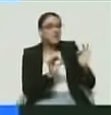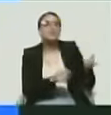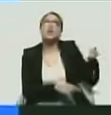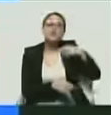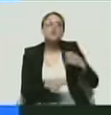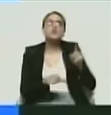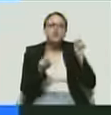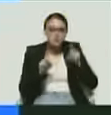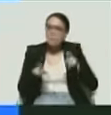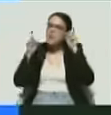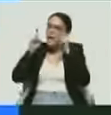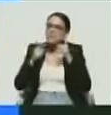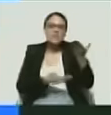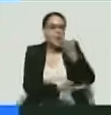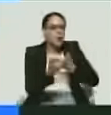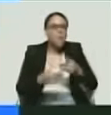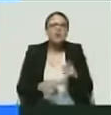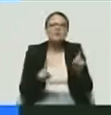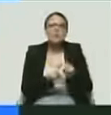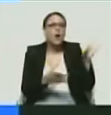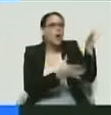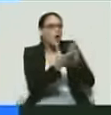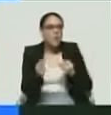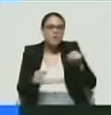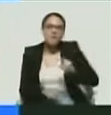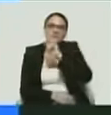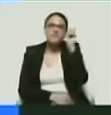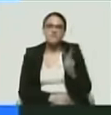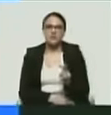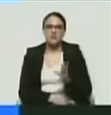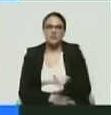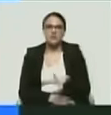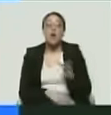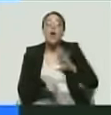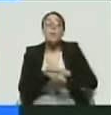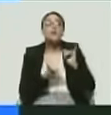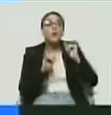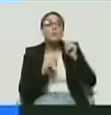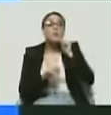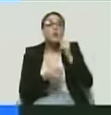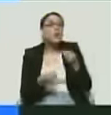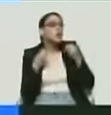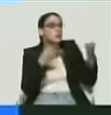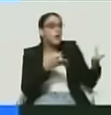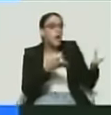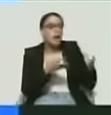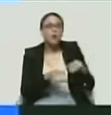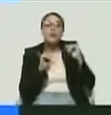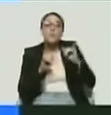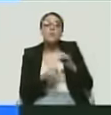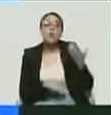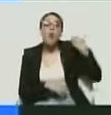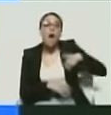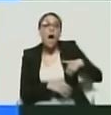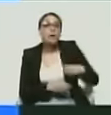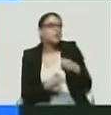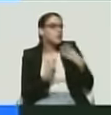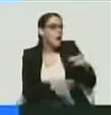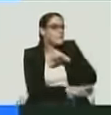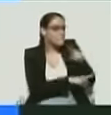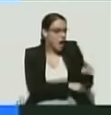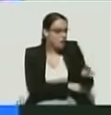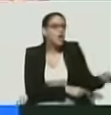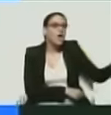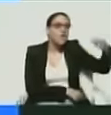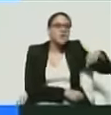exultante los términos que utilizan, porque son términos extraídos de expresiones neofascistas típicas. Son